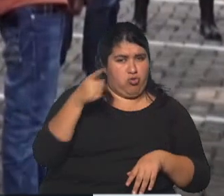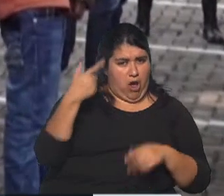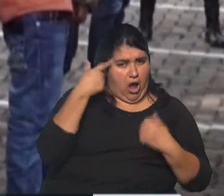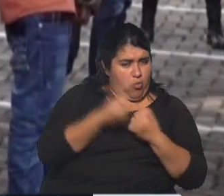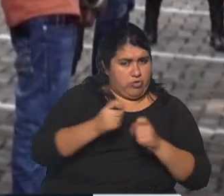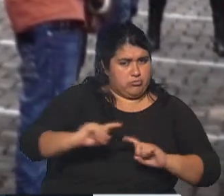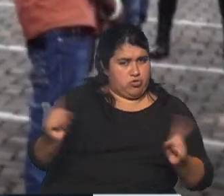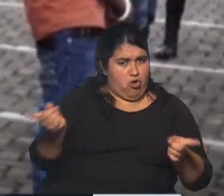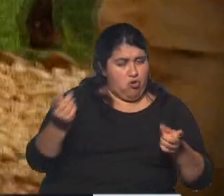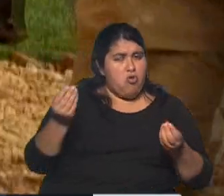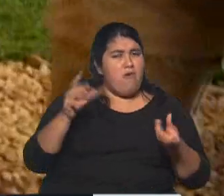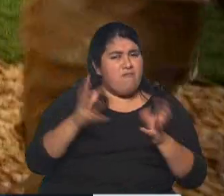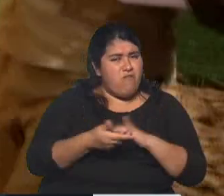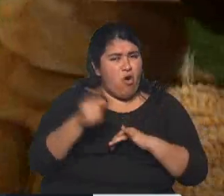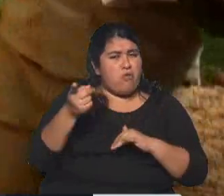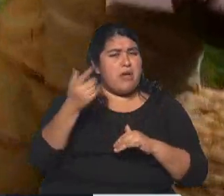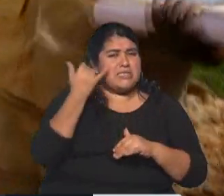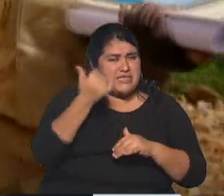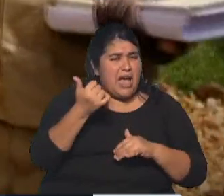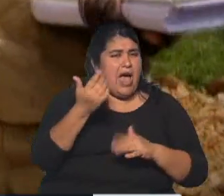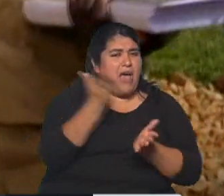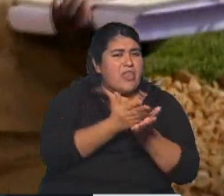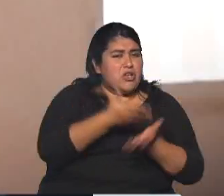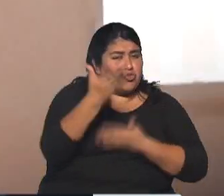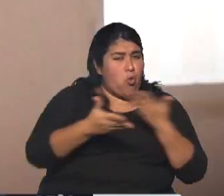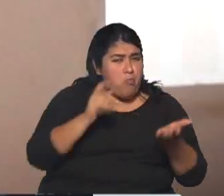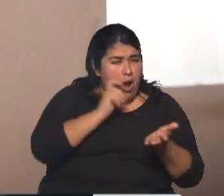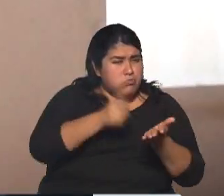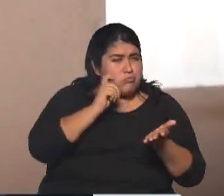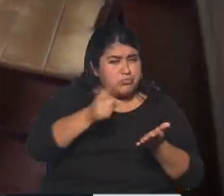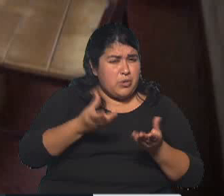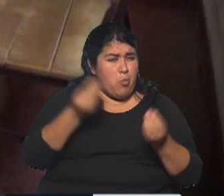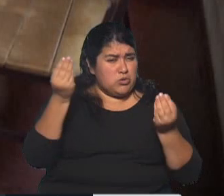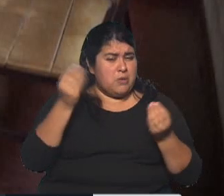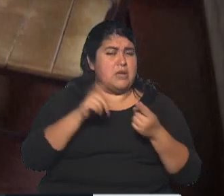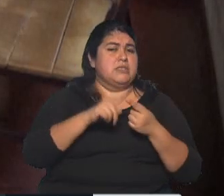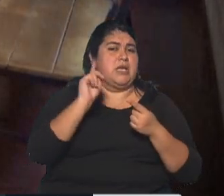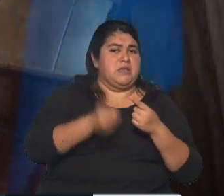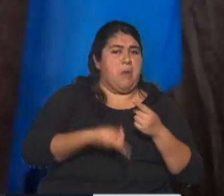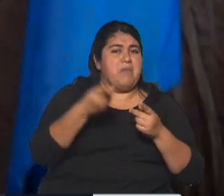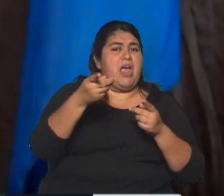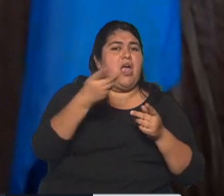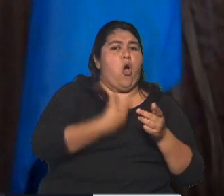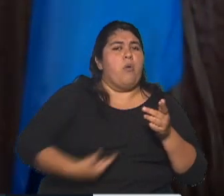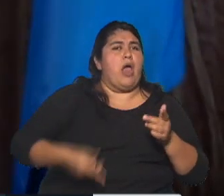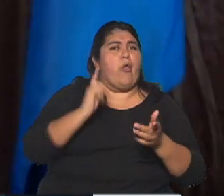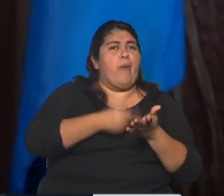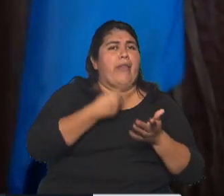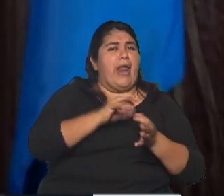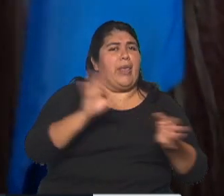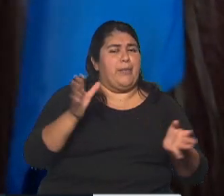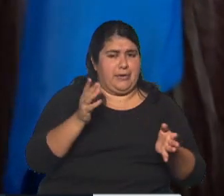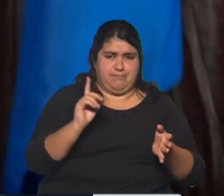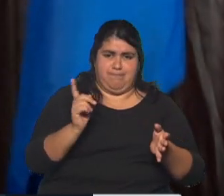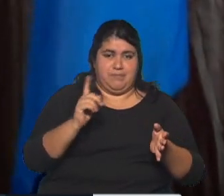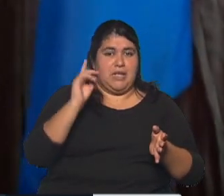e injustificables los atropellos a los derechos humanos y las libertades impuestos por su gobierno, convertido en